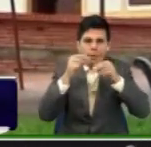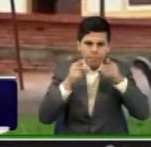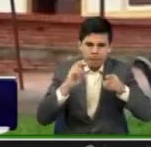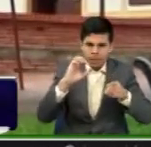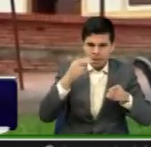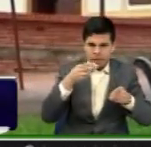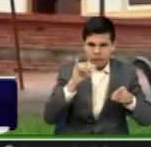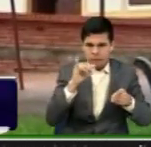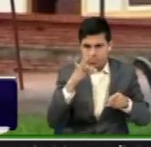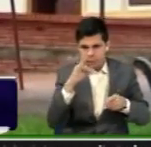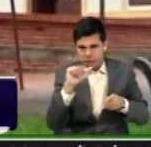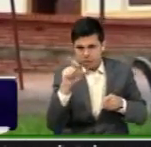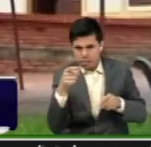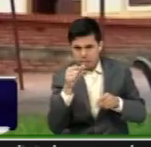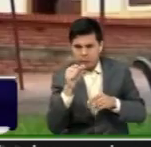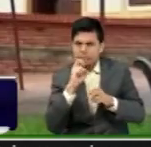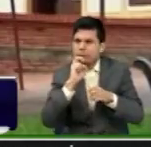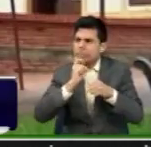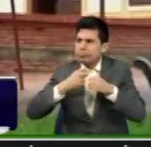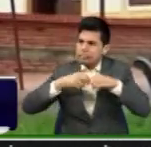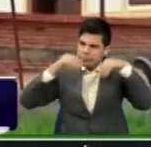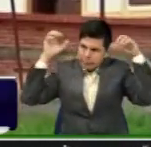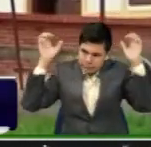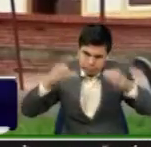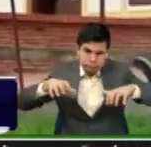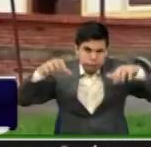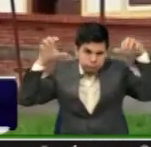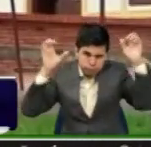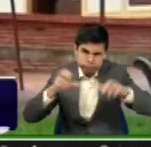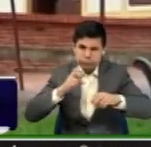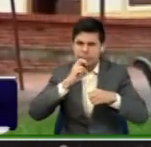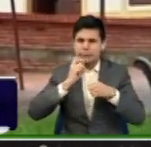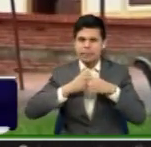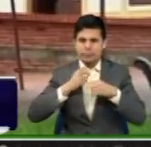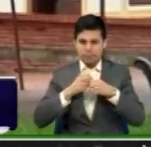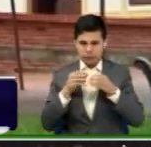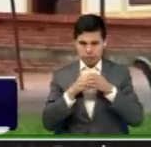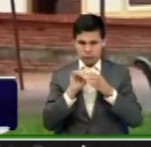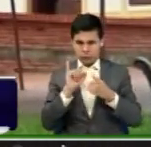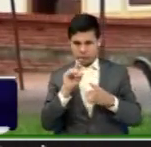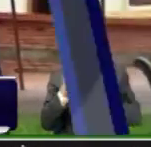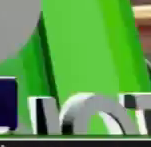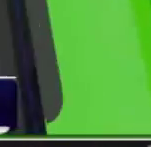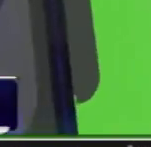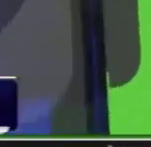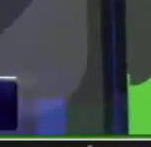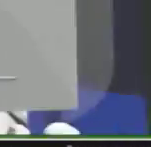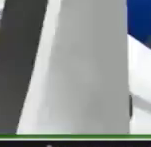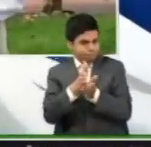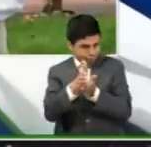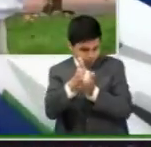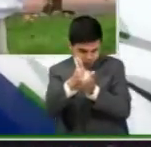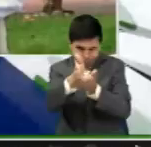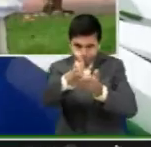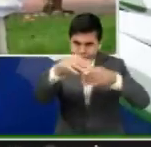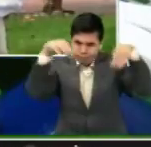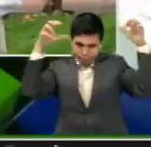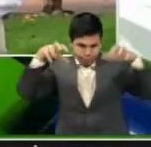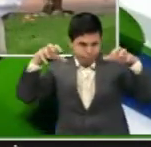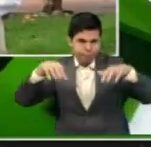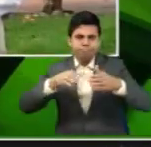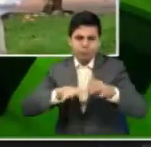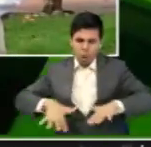Chitagá, que aún sigue lloviendo en esta zona, y el pronóstico del IDEAN es que se mantienen las lluvias en esta